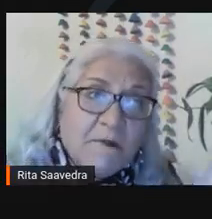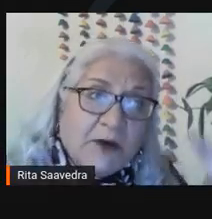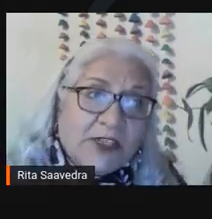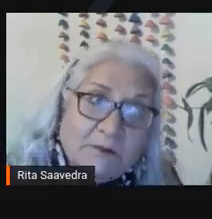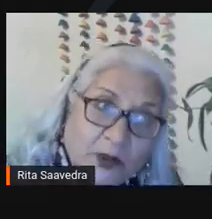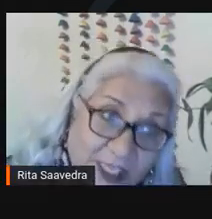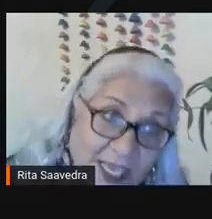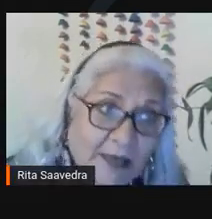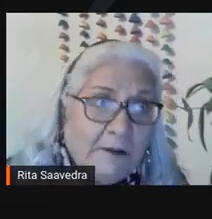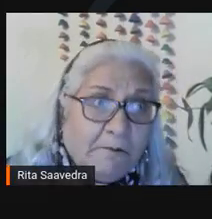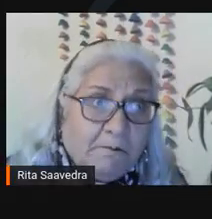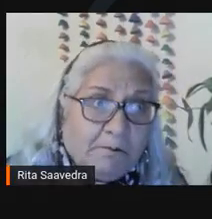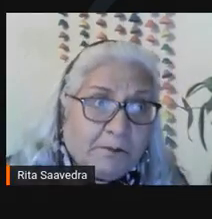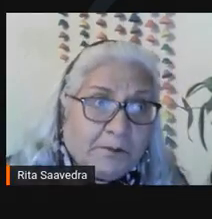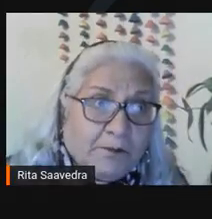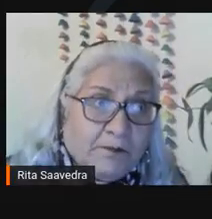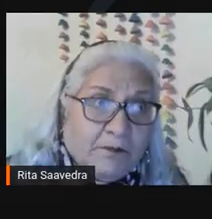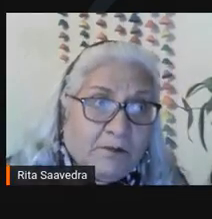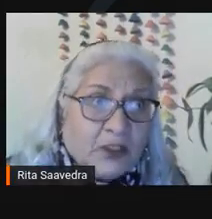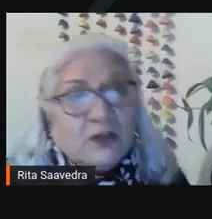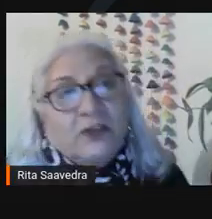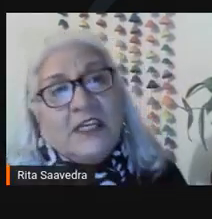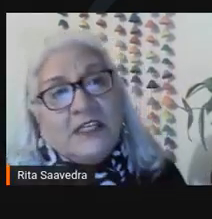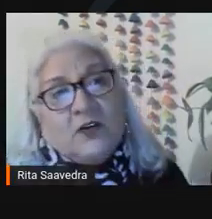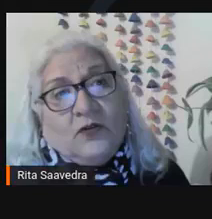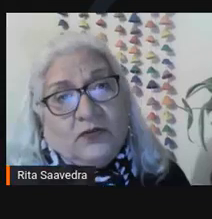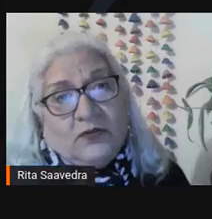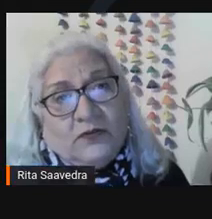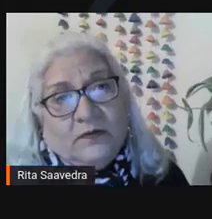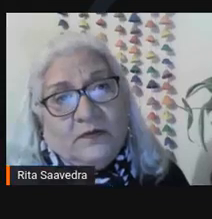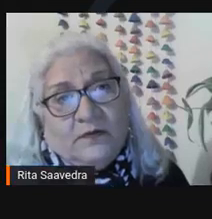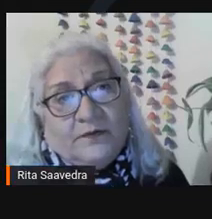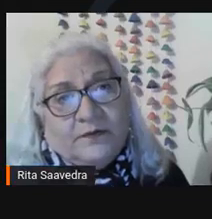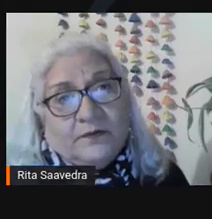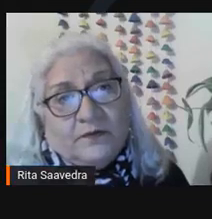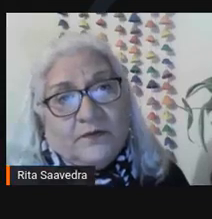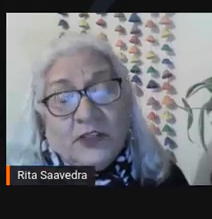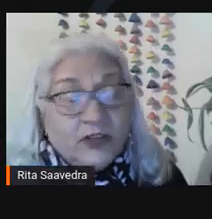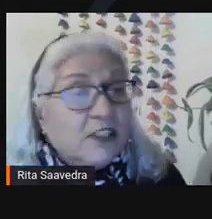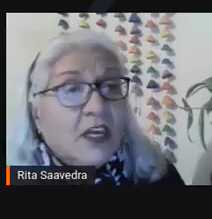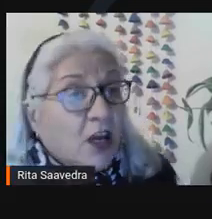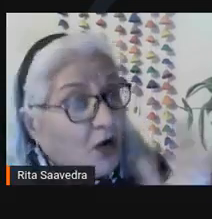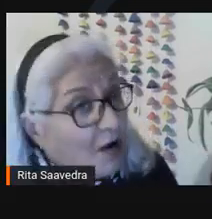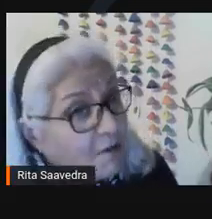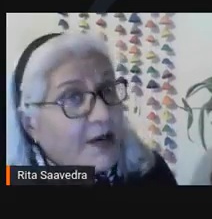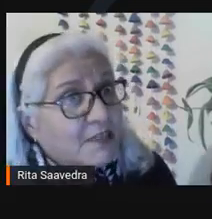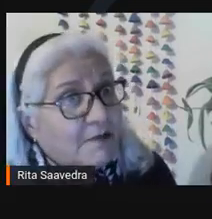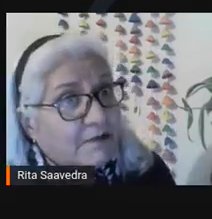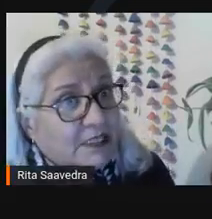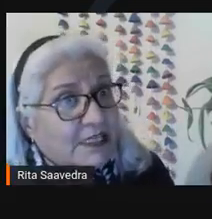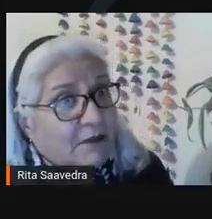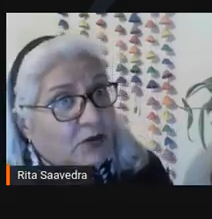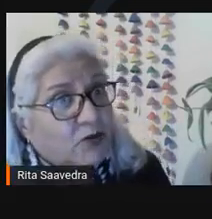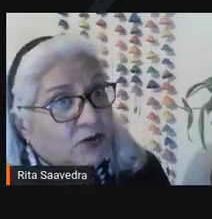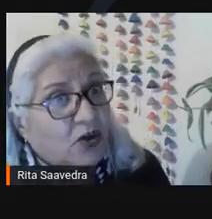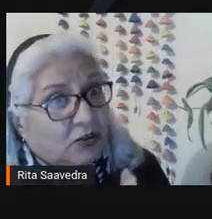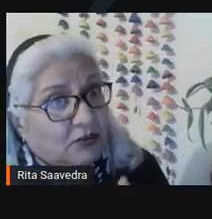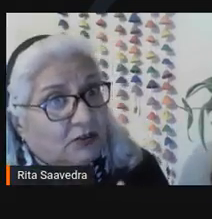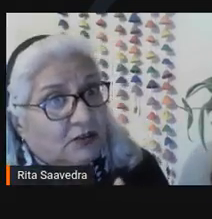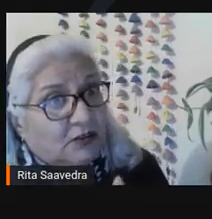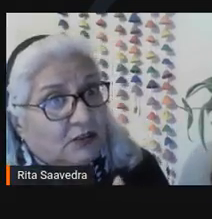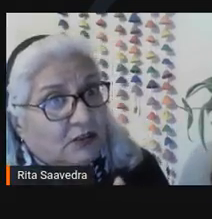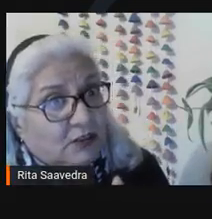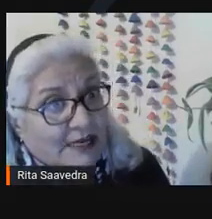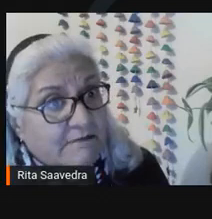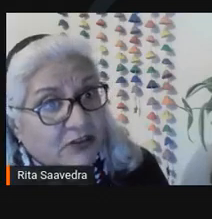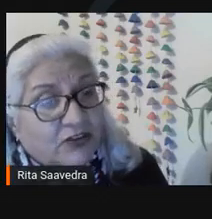cuando le hemos ido a preguntar por qué, porque no tiene recursos. Entonces, ¿cómo puedes permitir la